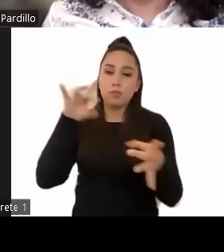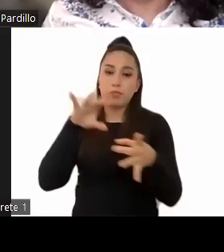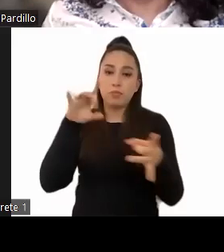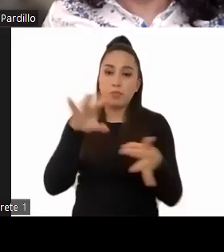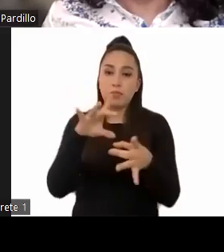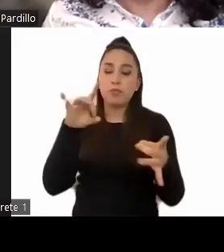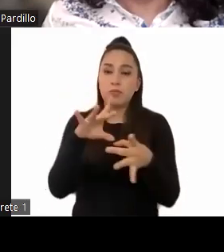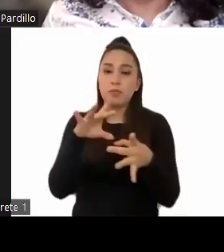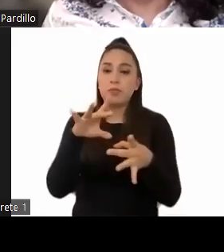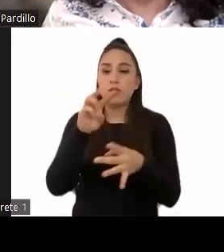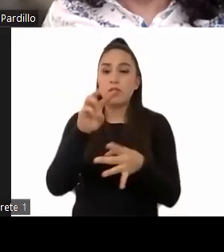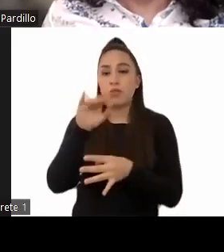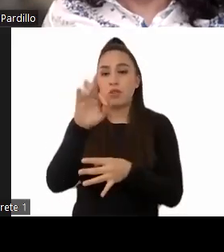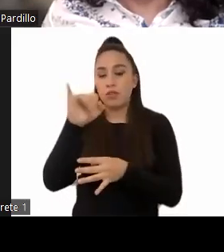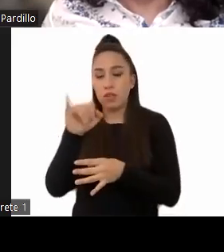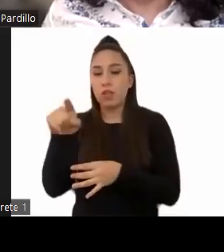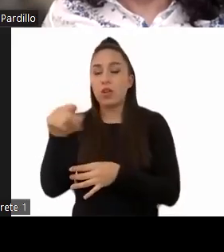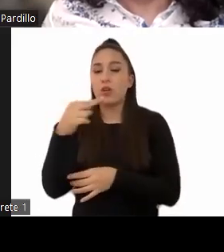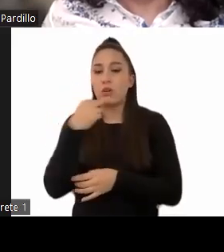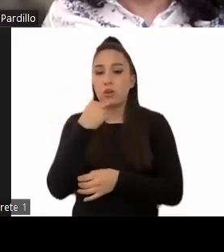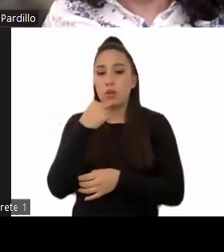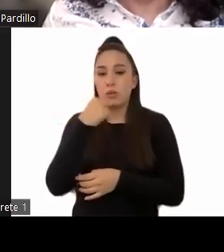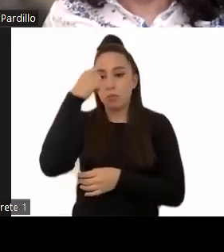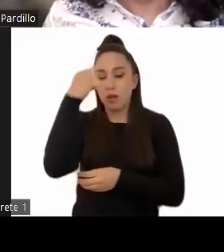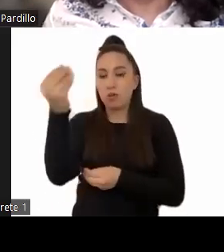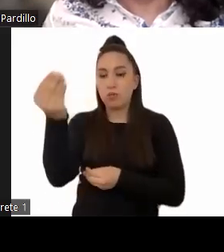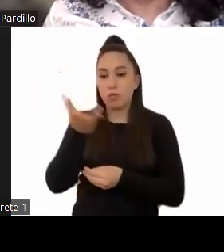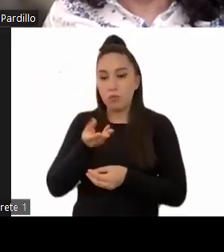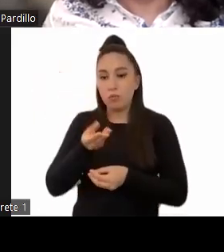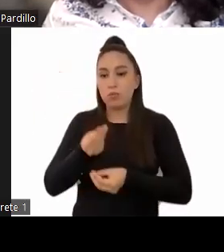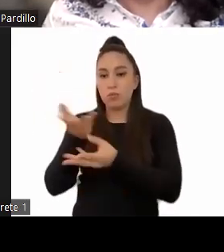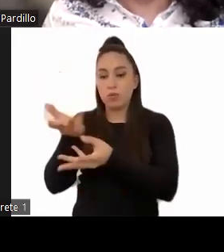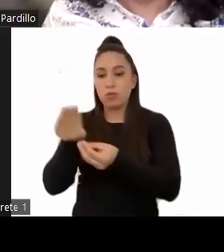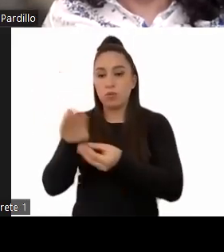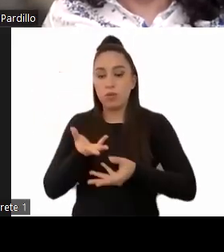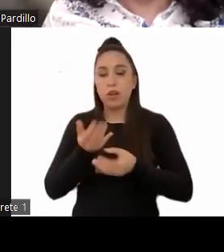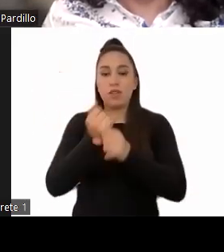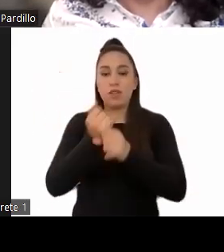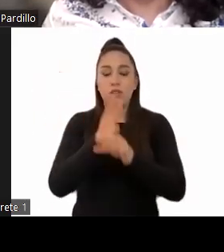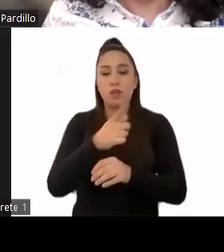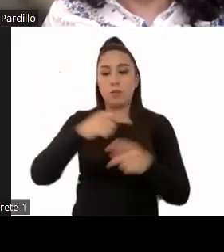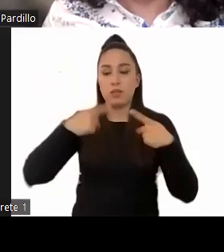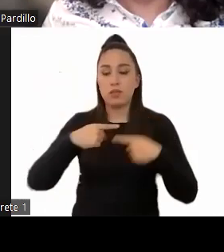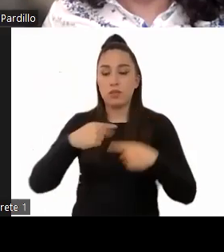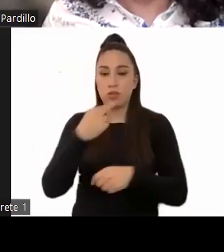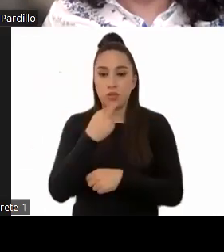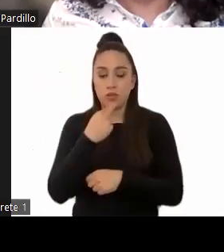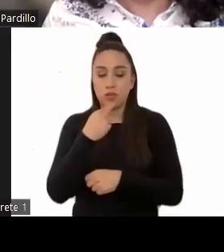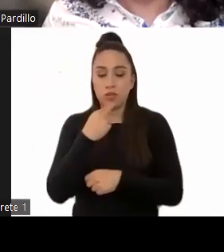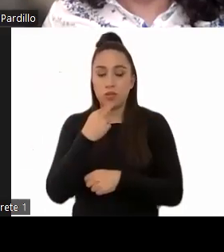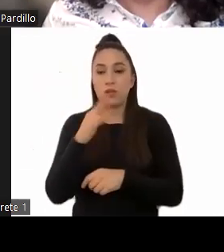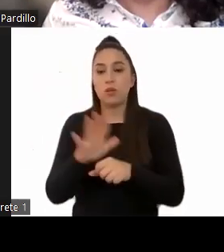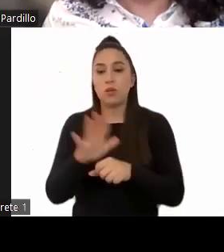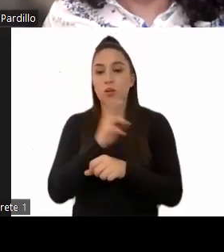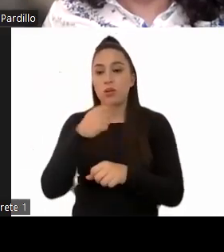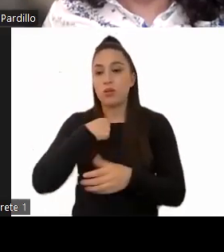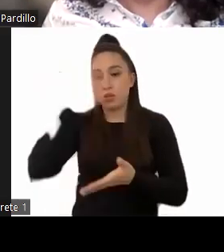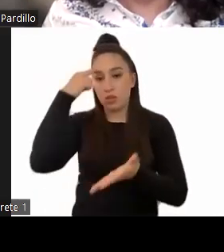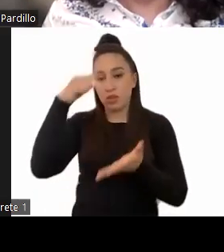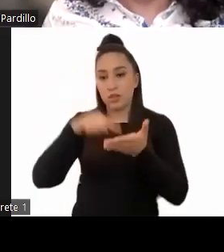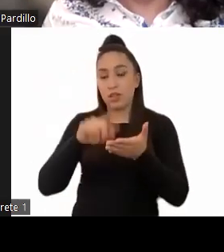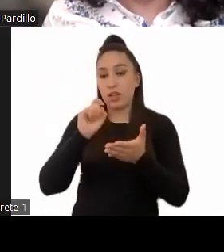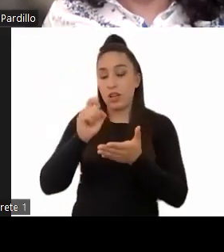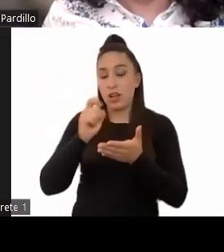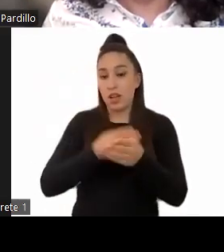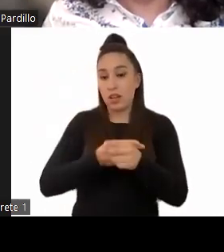inalámbrico empleadas para transmitir y recibir información a usuarios finales. Por tanto, considero que previo a emitir el